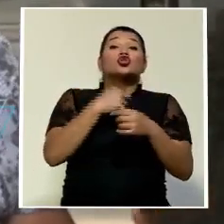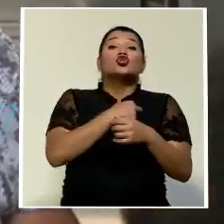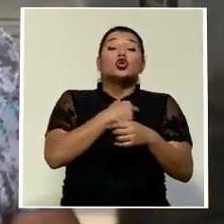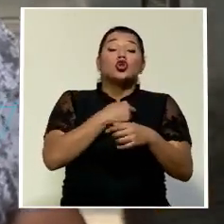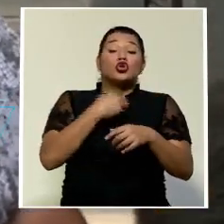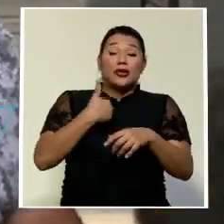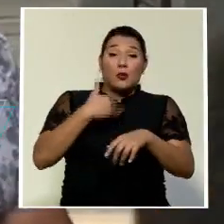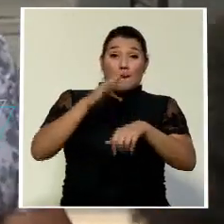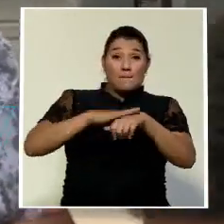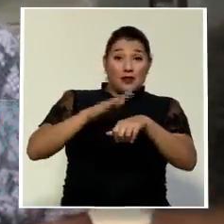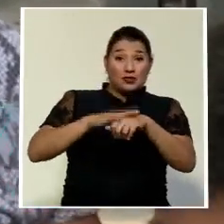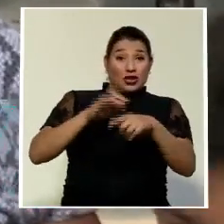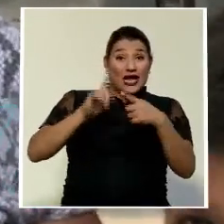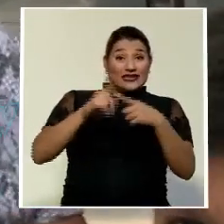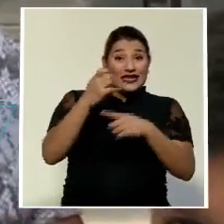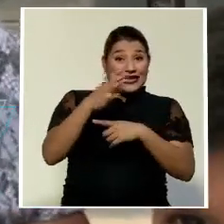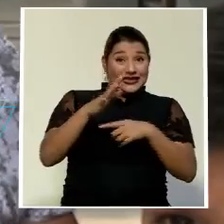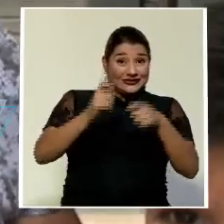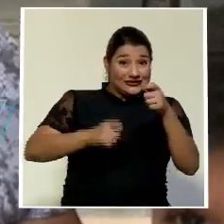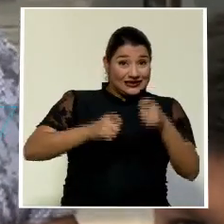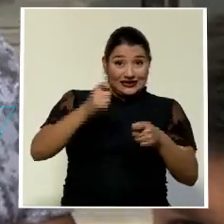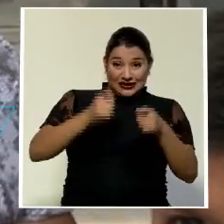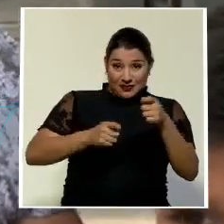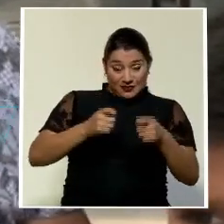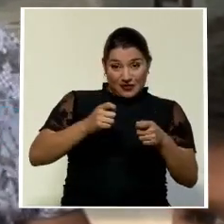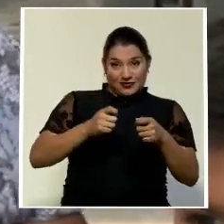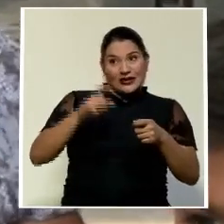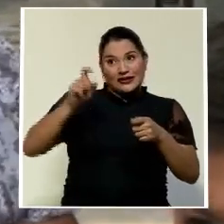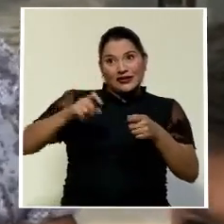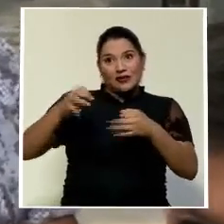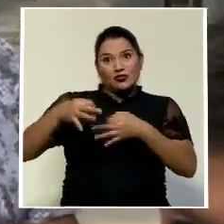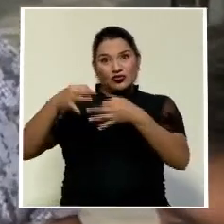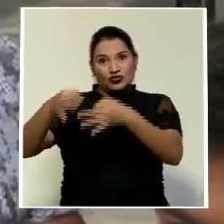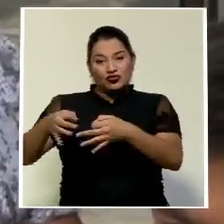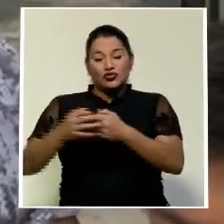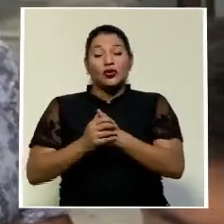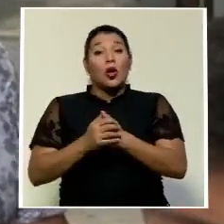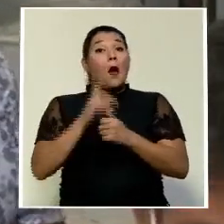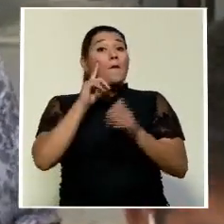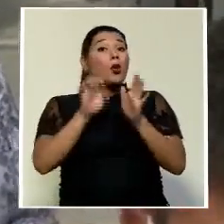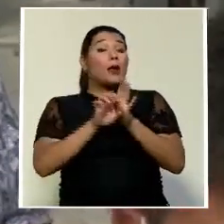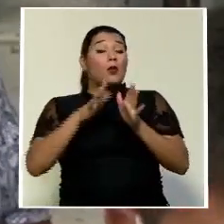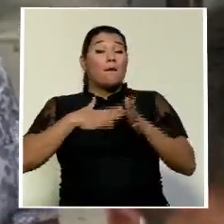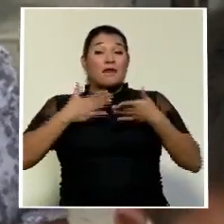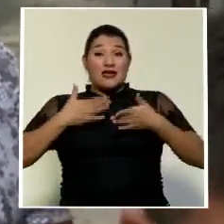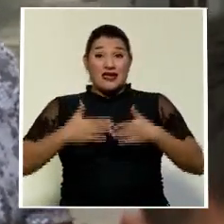por ejemplo, a mi hijo ya le bajaron las placas en Liberia porque el permiso estaba vencido.